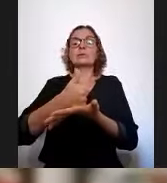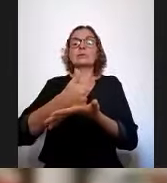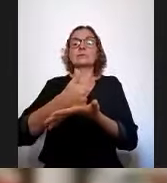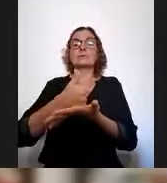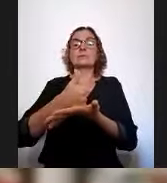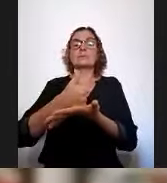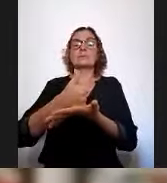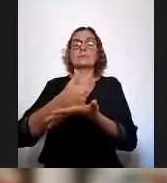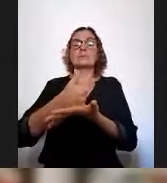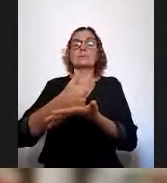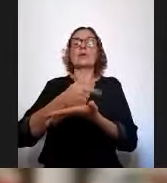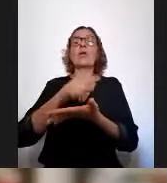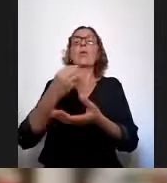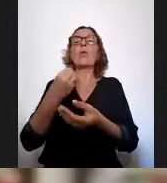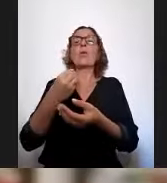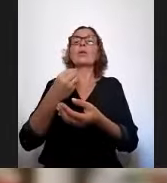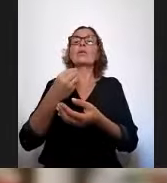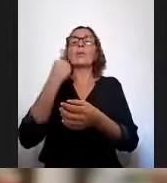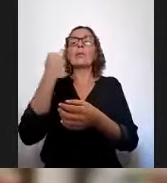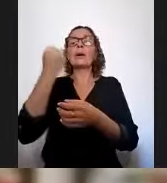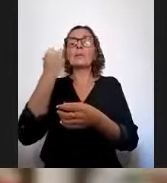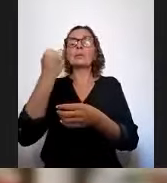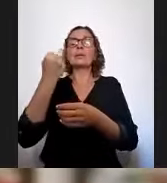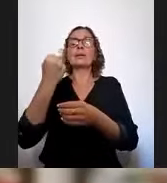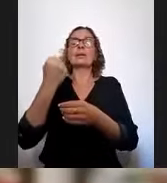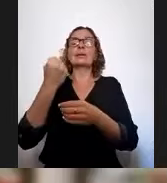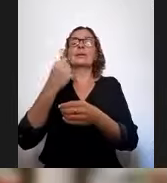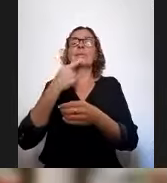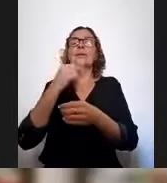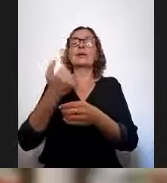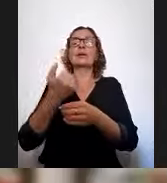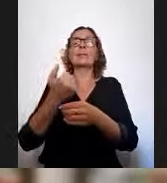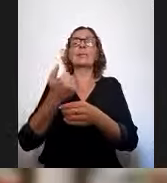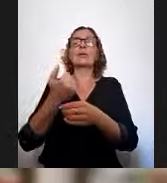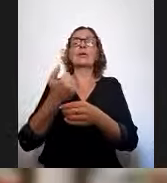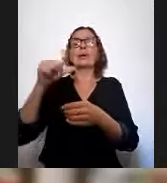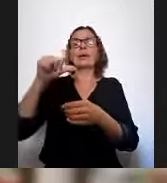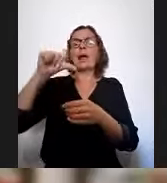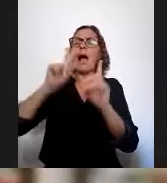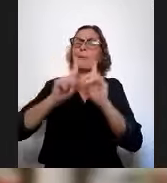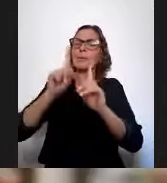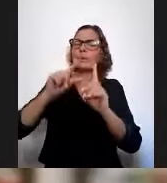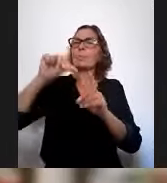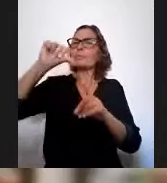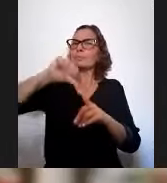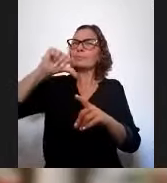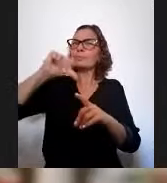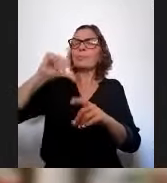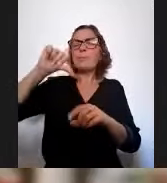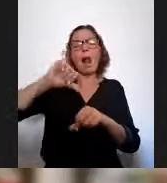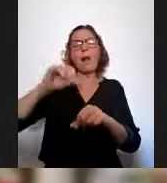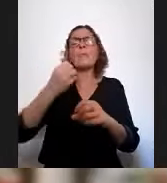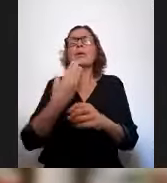Entonces, ¿cuáles son los principales motivos que fracasan los emprendimientos?